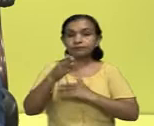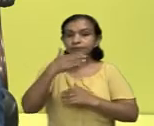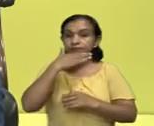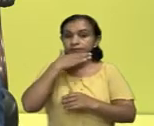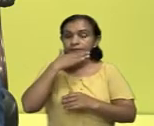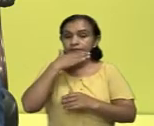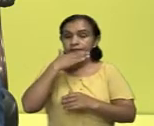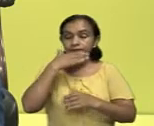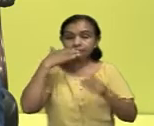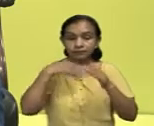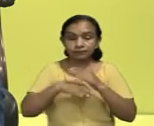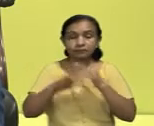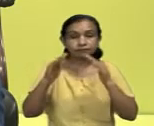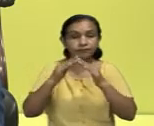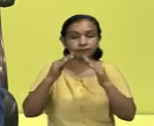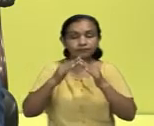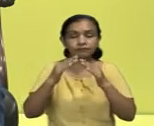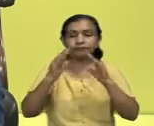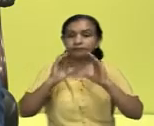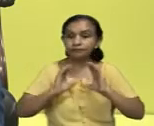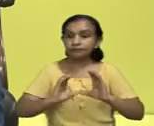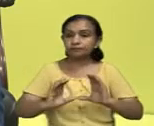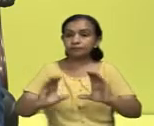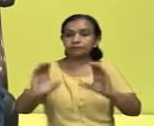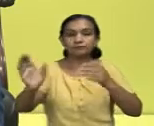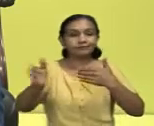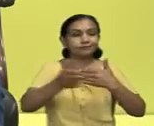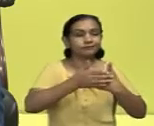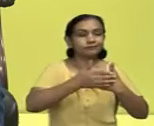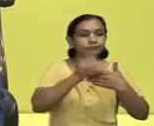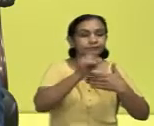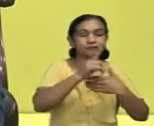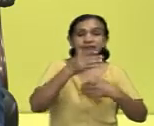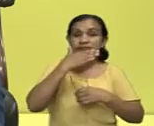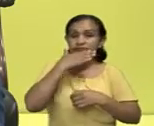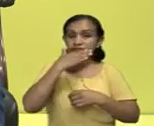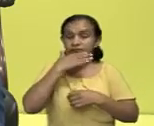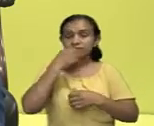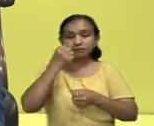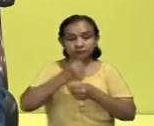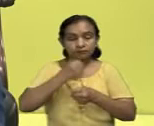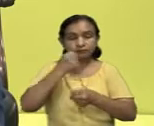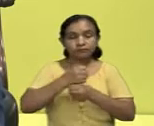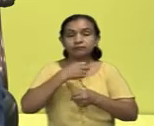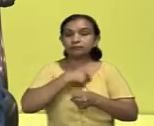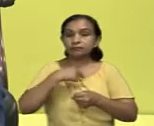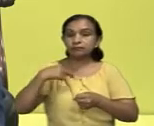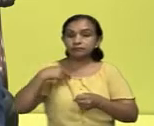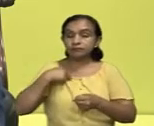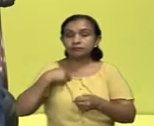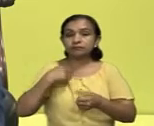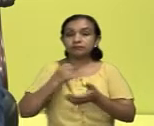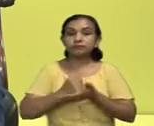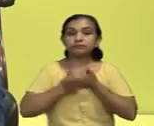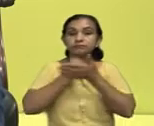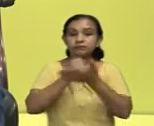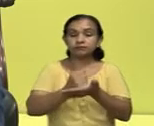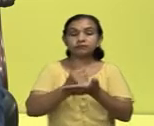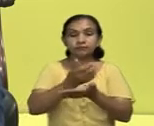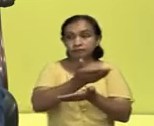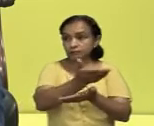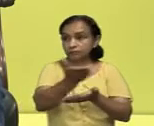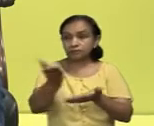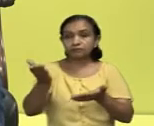a los hogares, andamos todo el día en la calle y que no nos permitan entrar. Es una gran labor que andamos haciendo en pro a ustedes,